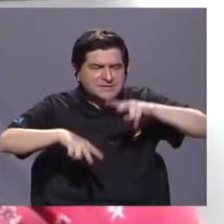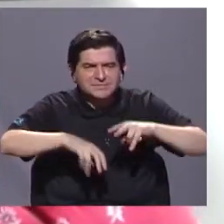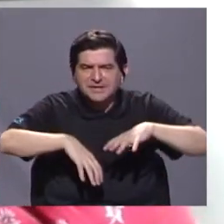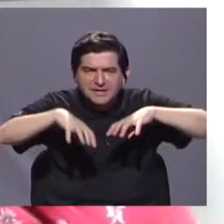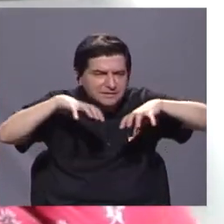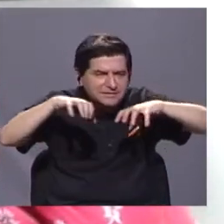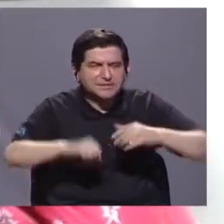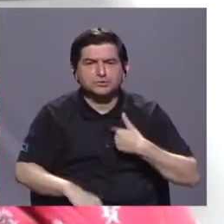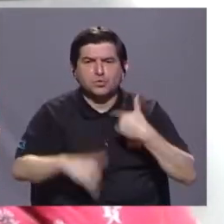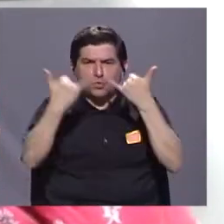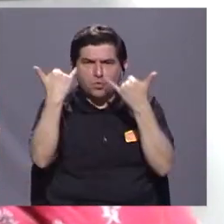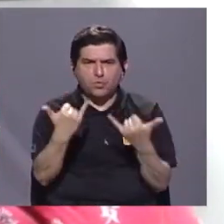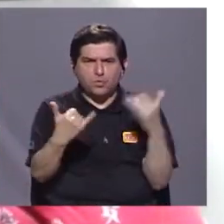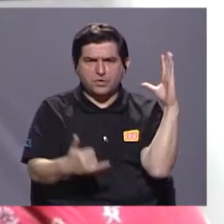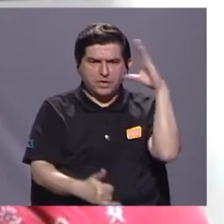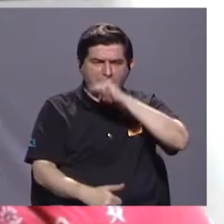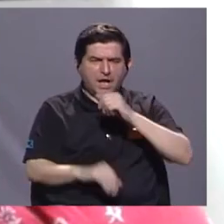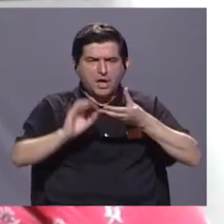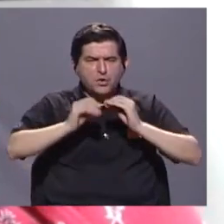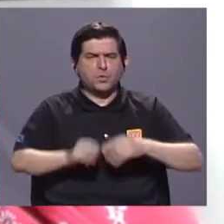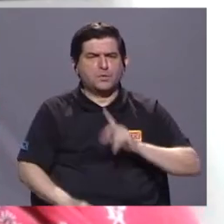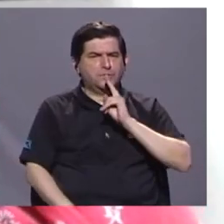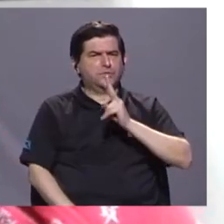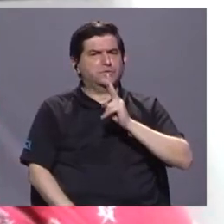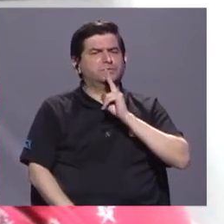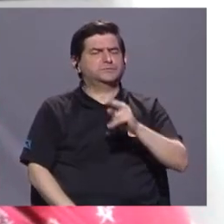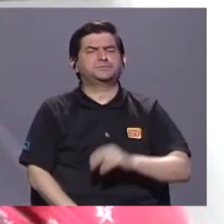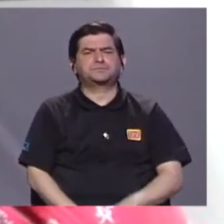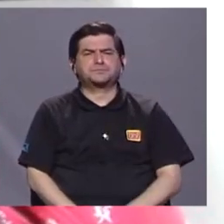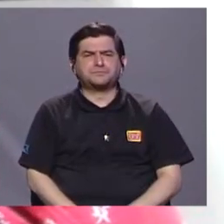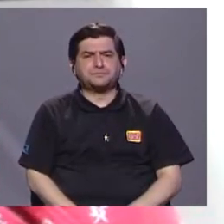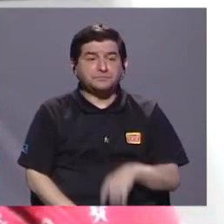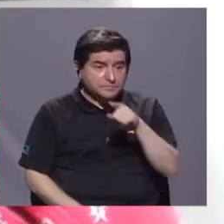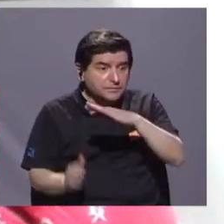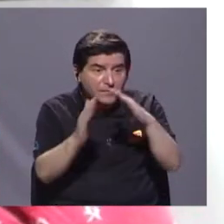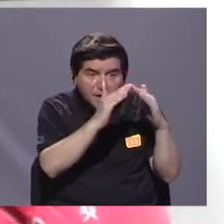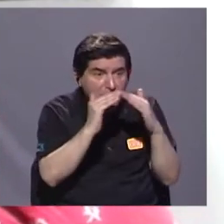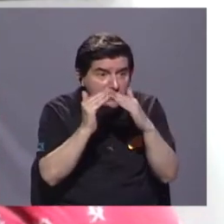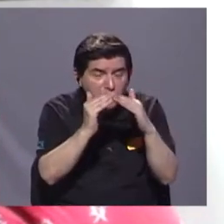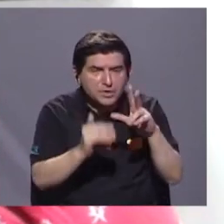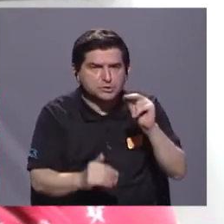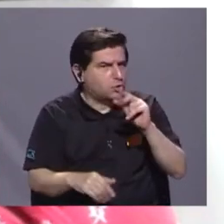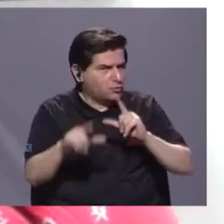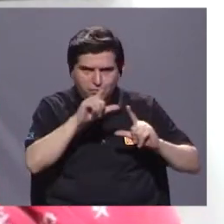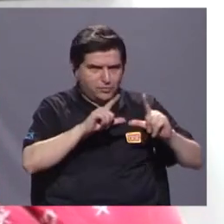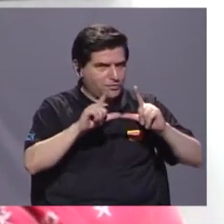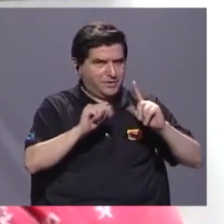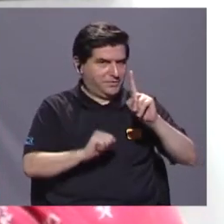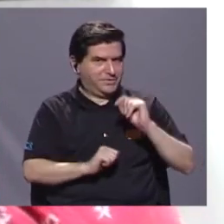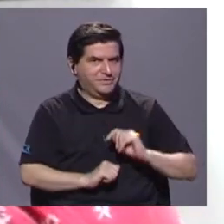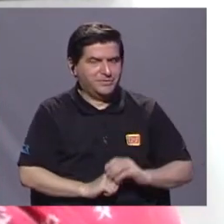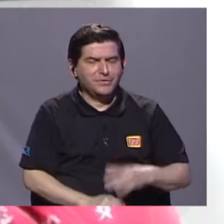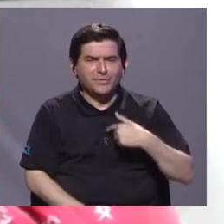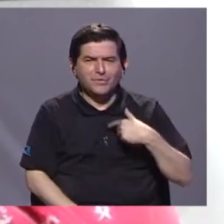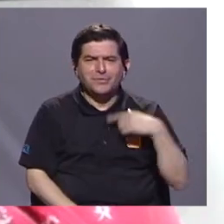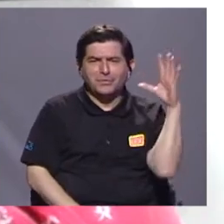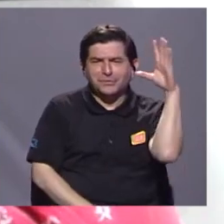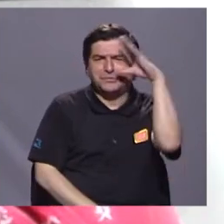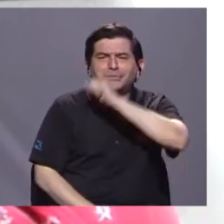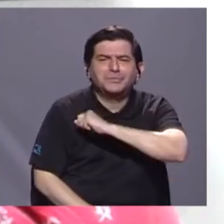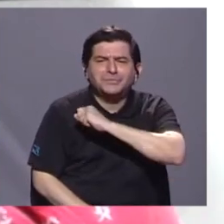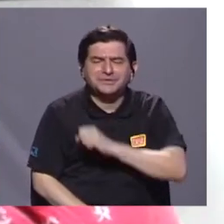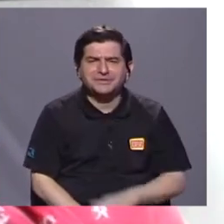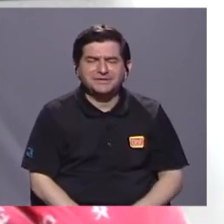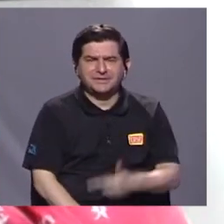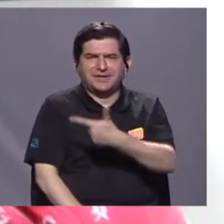cuando uno ve allá los datos reales como dice bueno los datos en la población y no en el laboratorio pues uno ve por ejemplo que